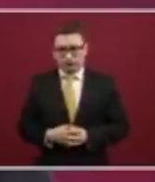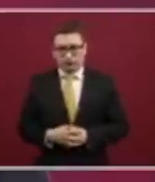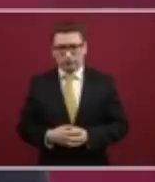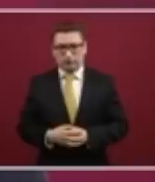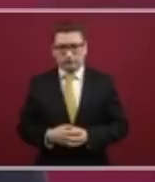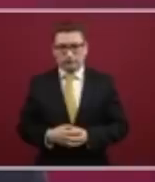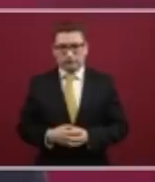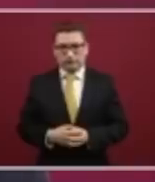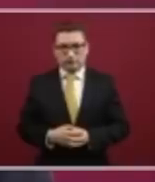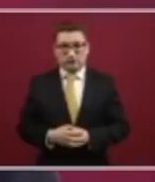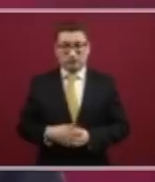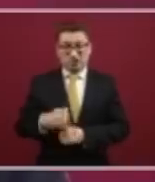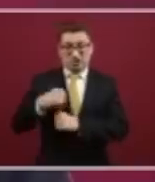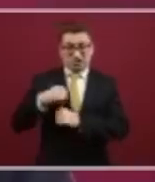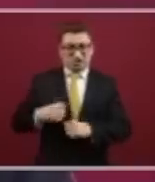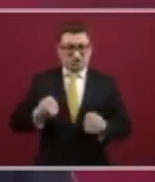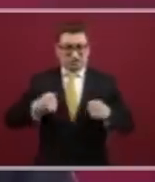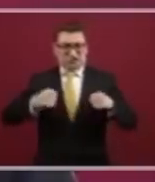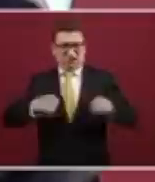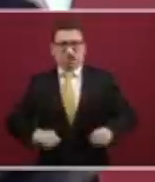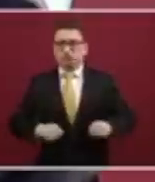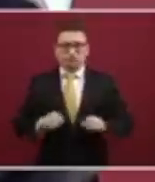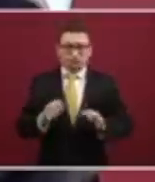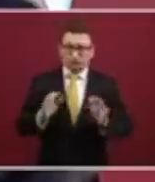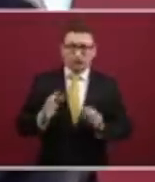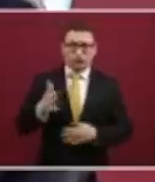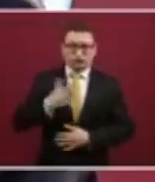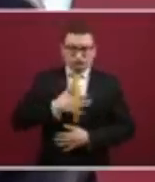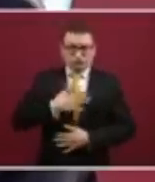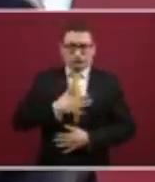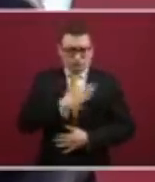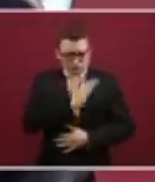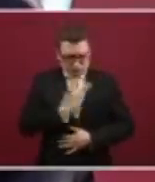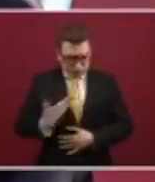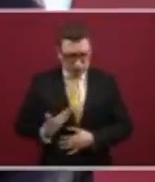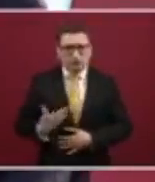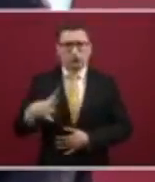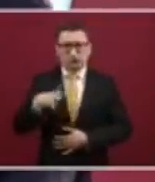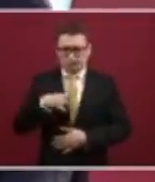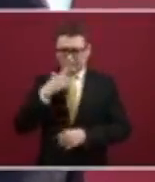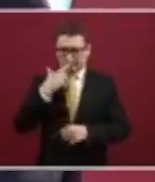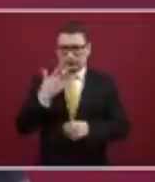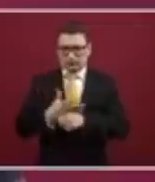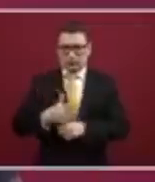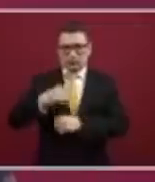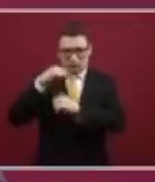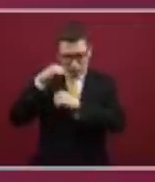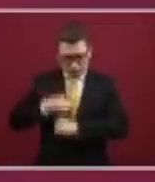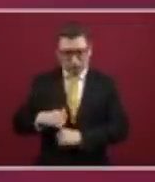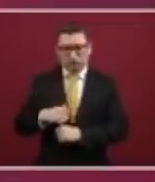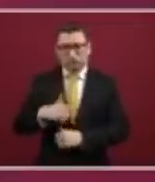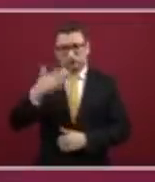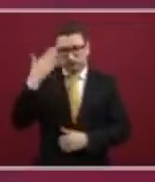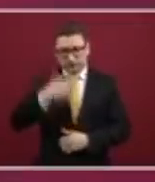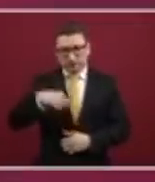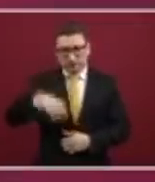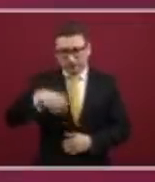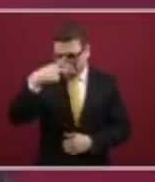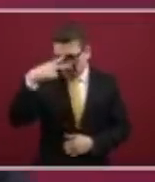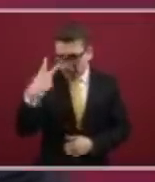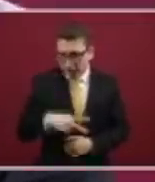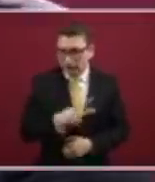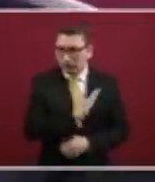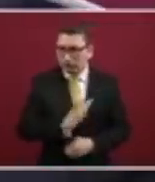el autoritarismo, dentro de mis facultades. Ustedes saben que el presidente de México